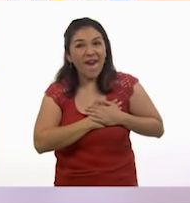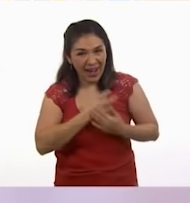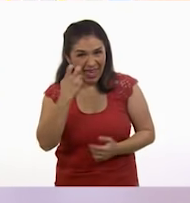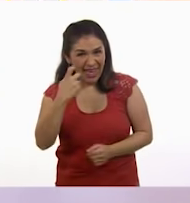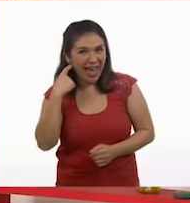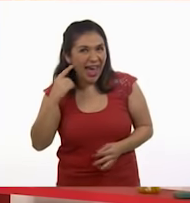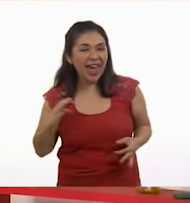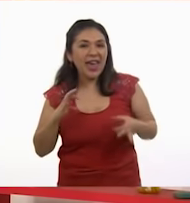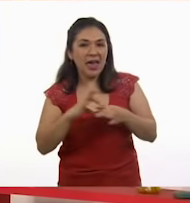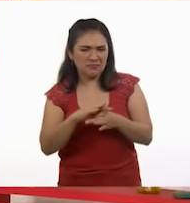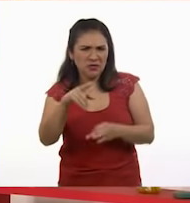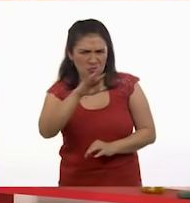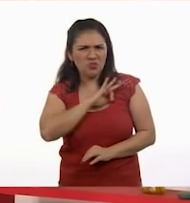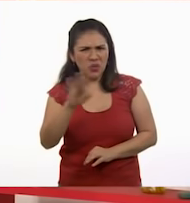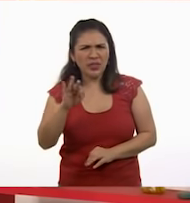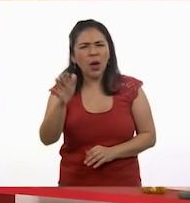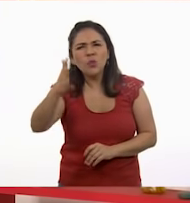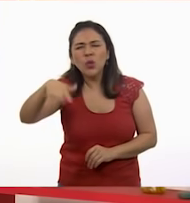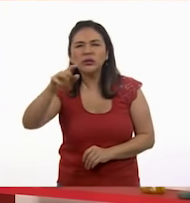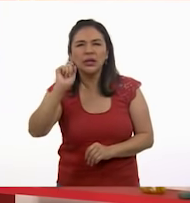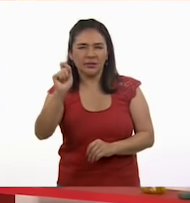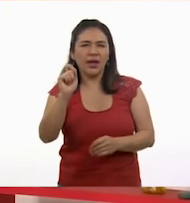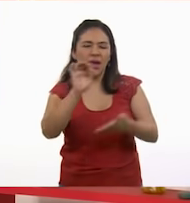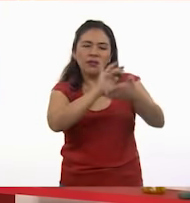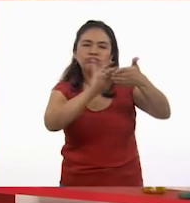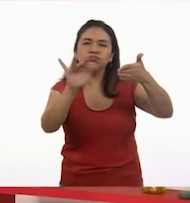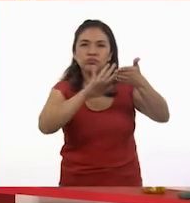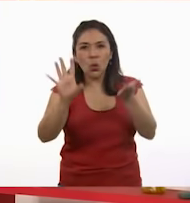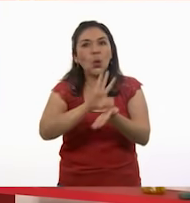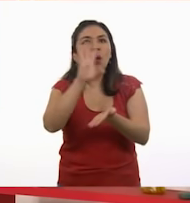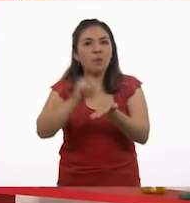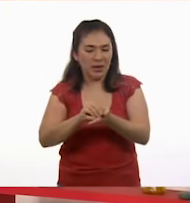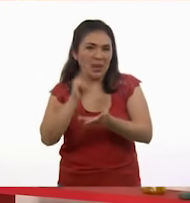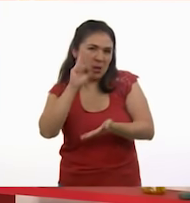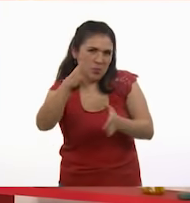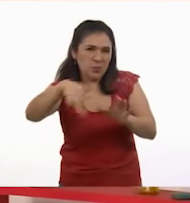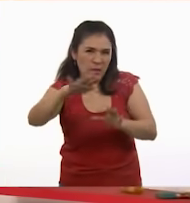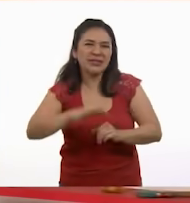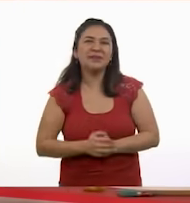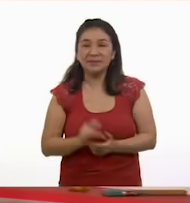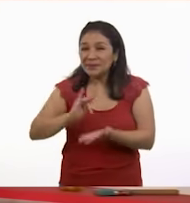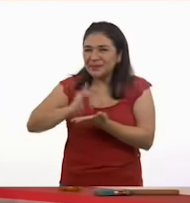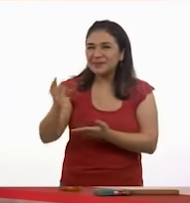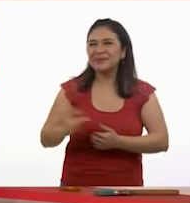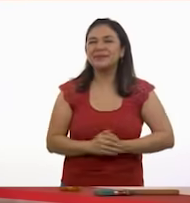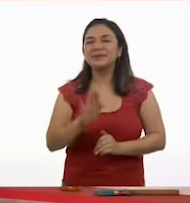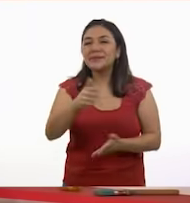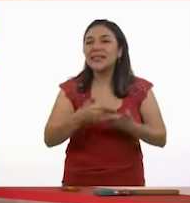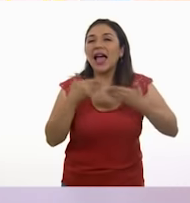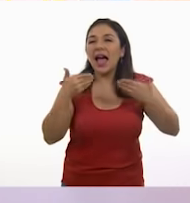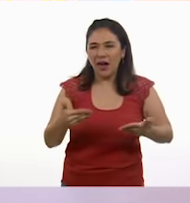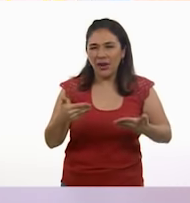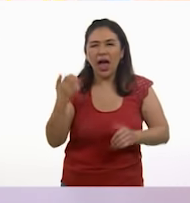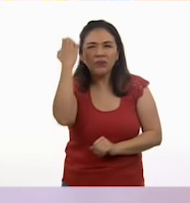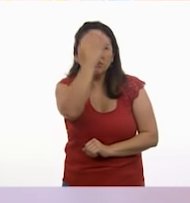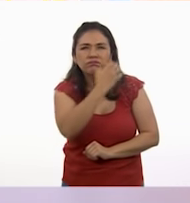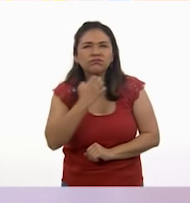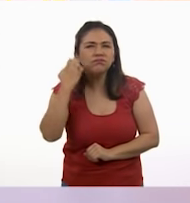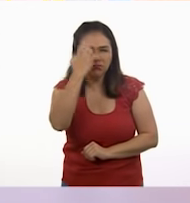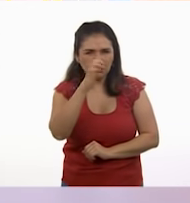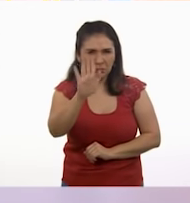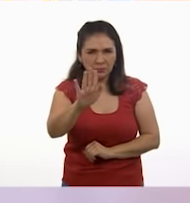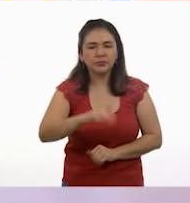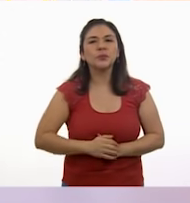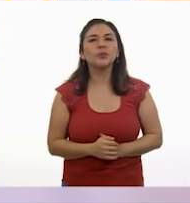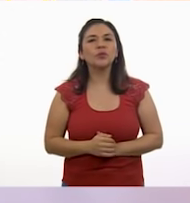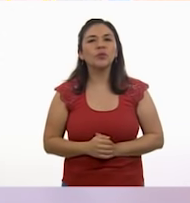si tiene nada pueden escuchar completa y en sus hogares qué hermosa cambio gracias brisa y ahora vamos a analizar qué te parece